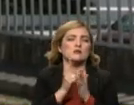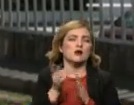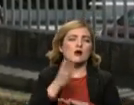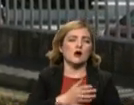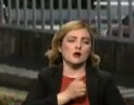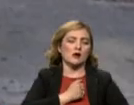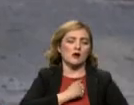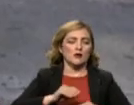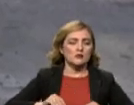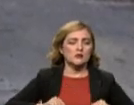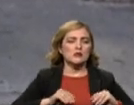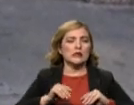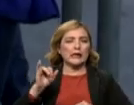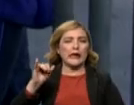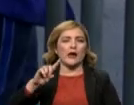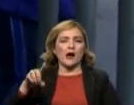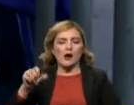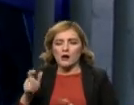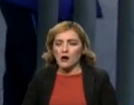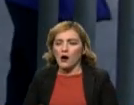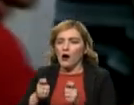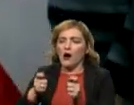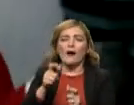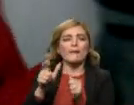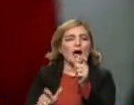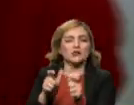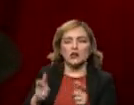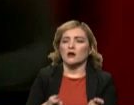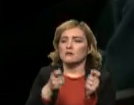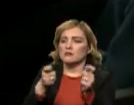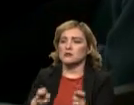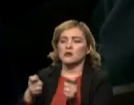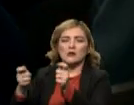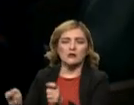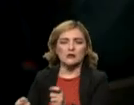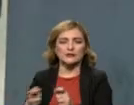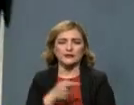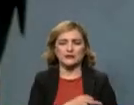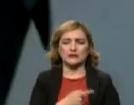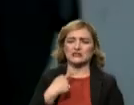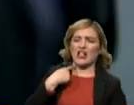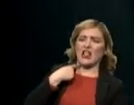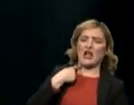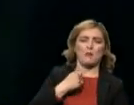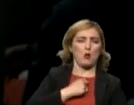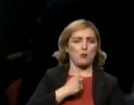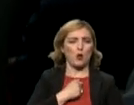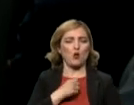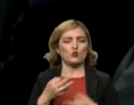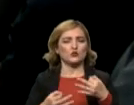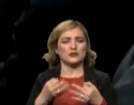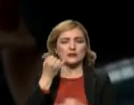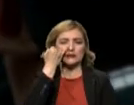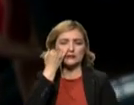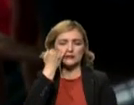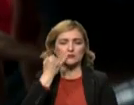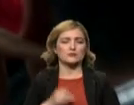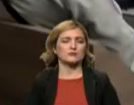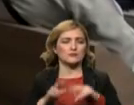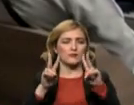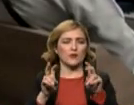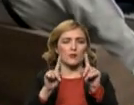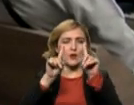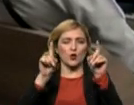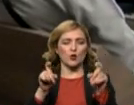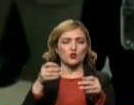dueños de las tierras que Isa entregó a otras personas en perjuicio de sus verdaderos propietarios, amparado en la justicia indígena. El tema pasó a